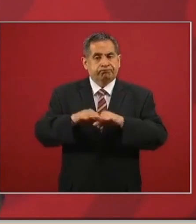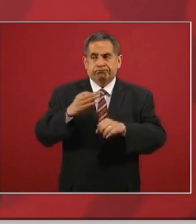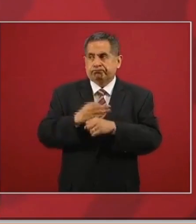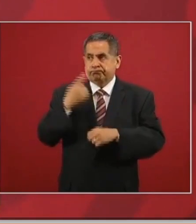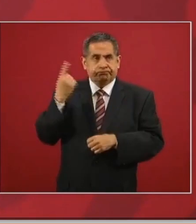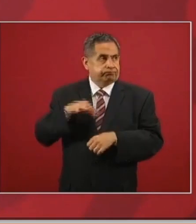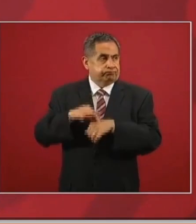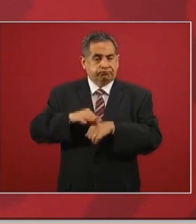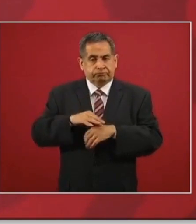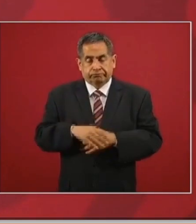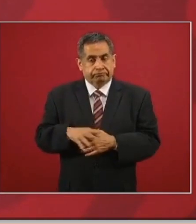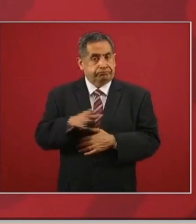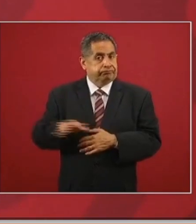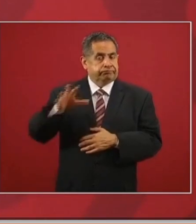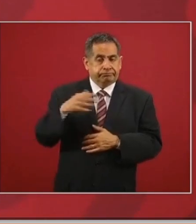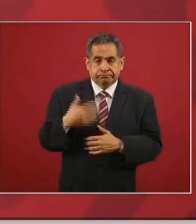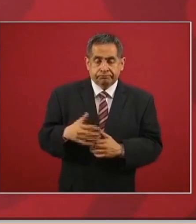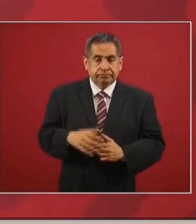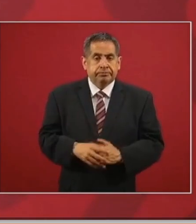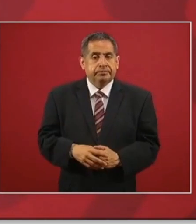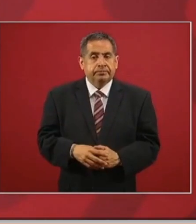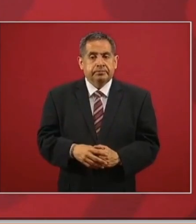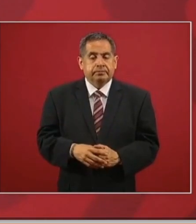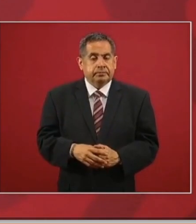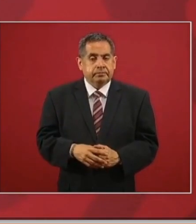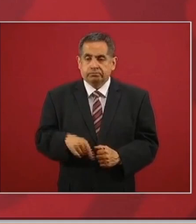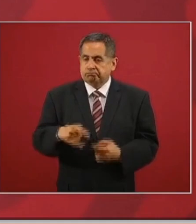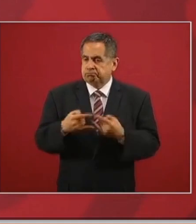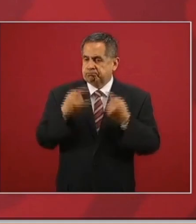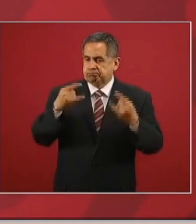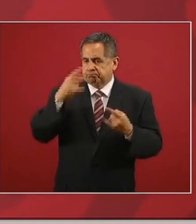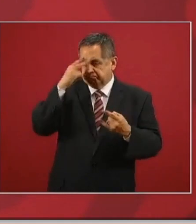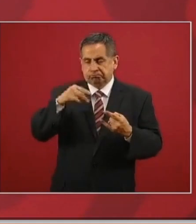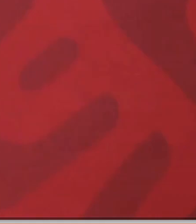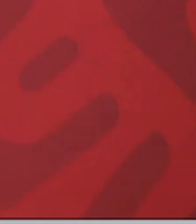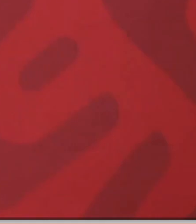estelar, en la historia de México.